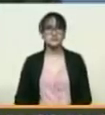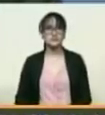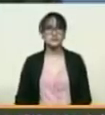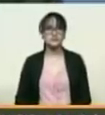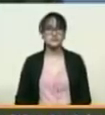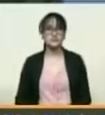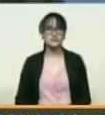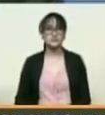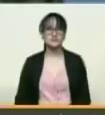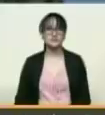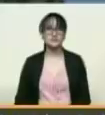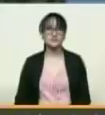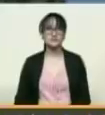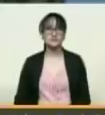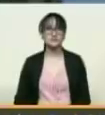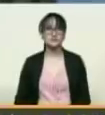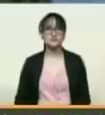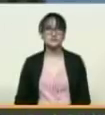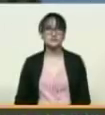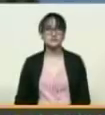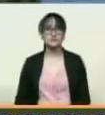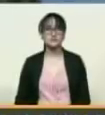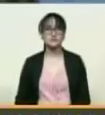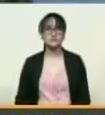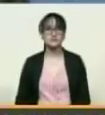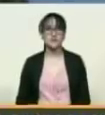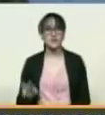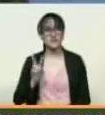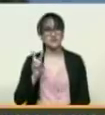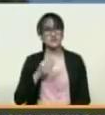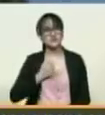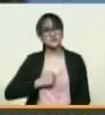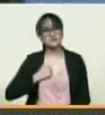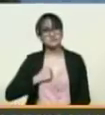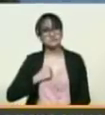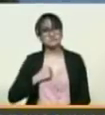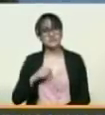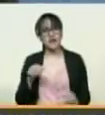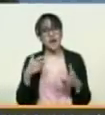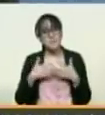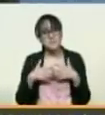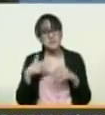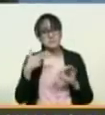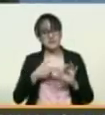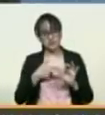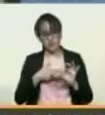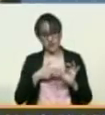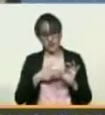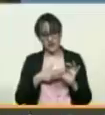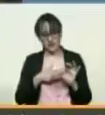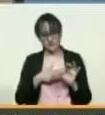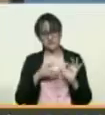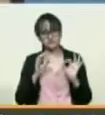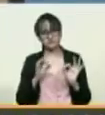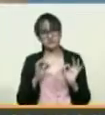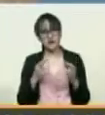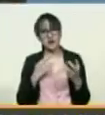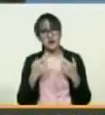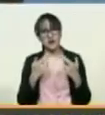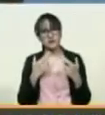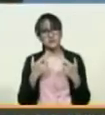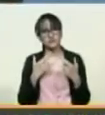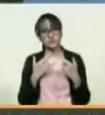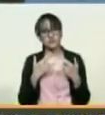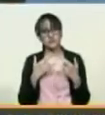Venezuela, lamentablemente, en nuestra industria petrolera y en consecuencia en las relaciones de nuestra industria